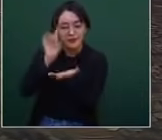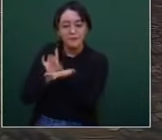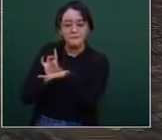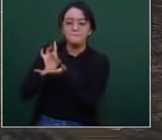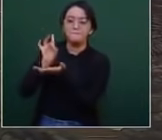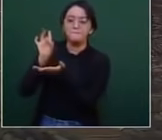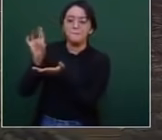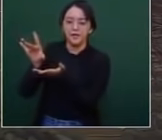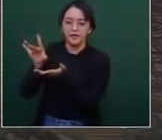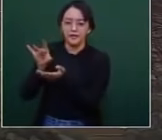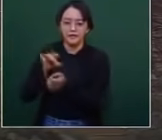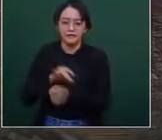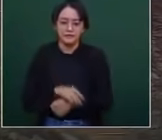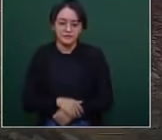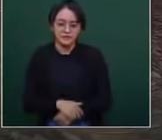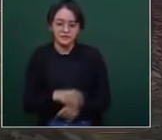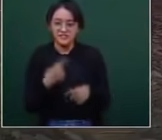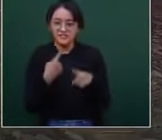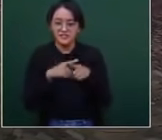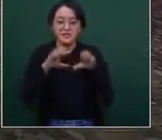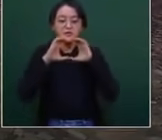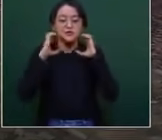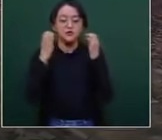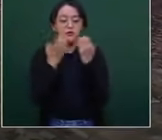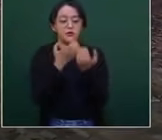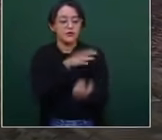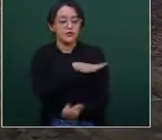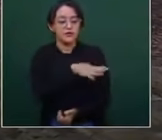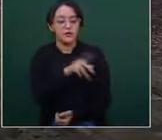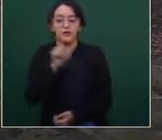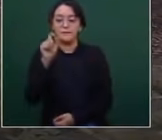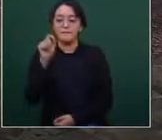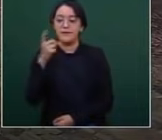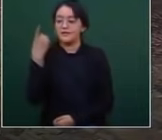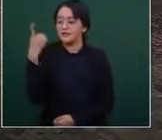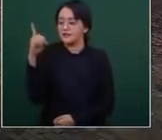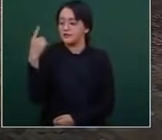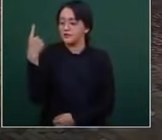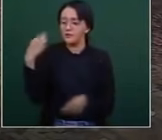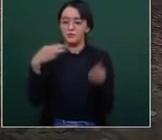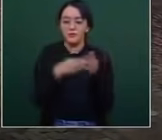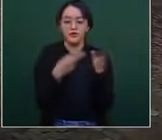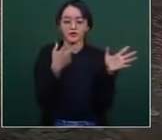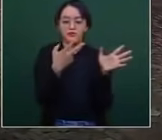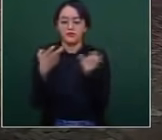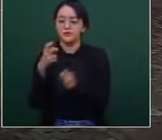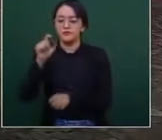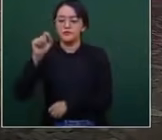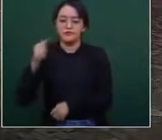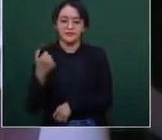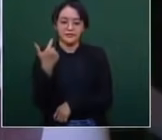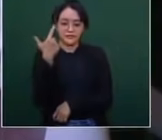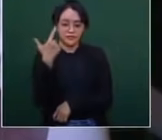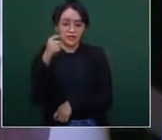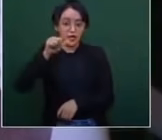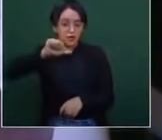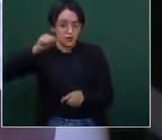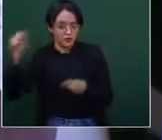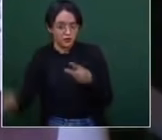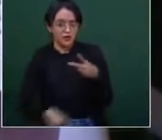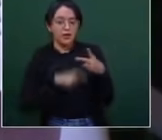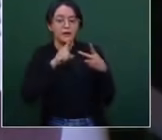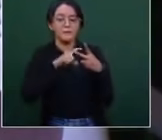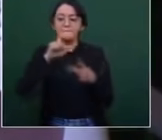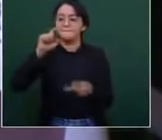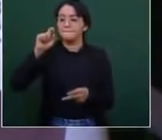expedidas por el Congreso General, una el 20 de diciembre de 1827 y la otra el 20 de